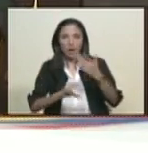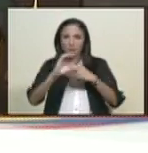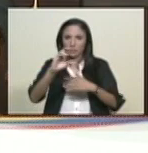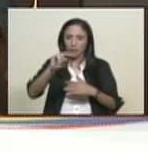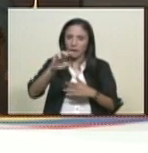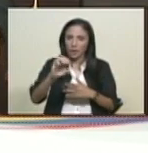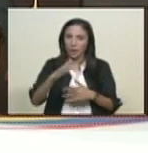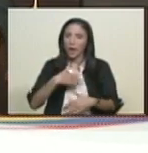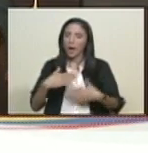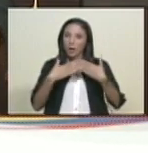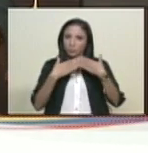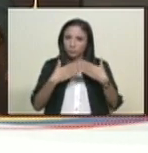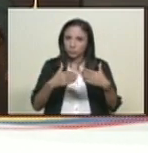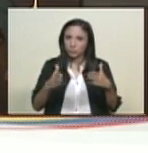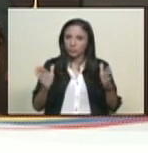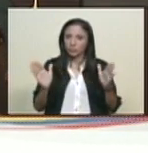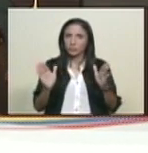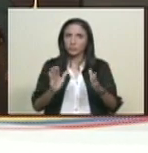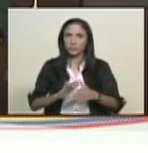ha